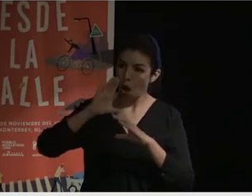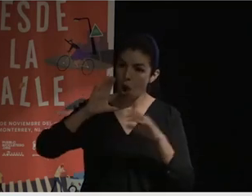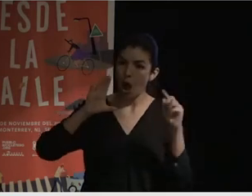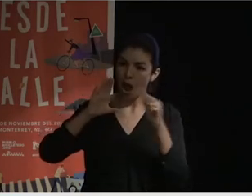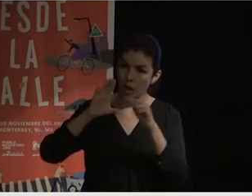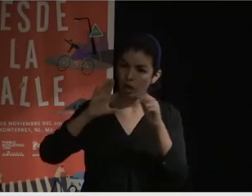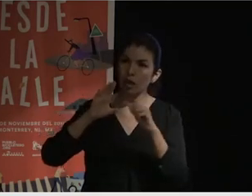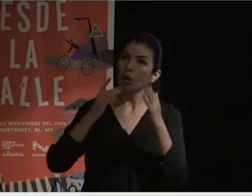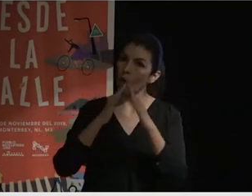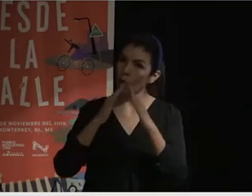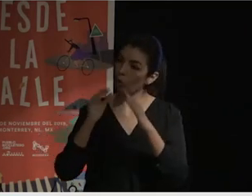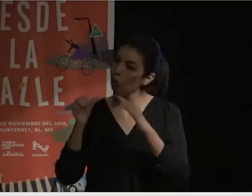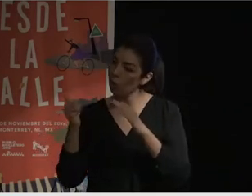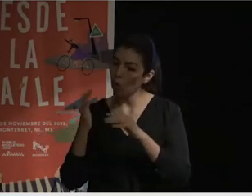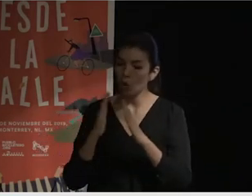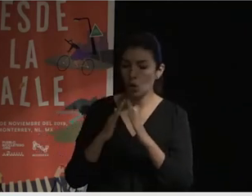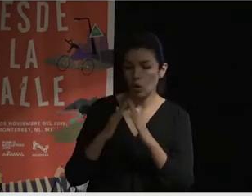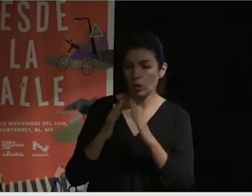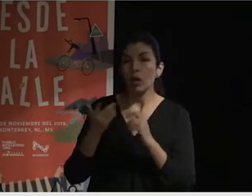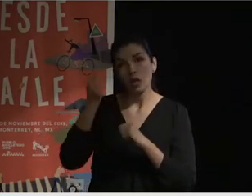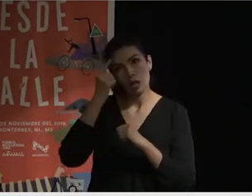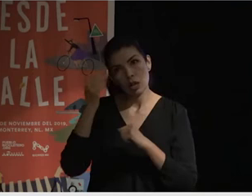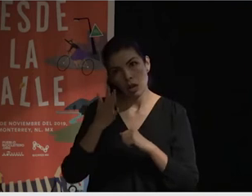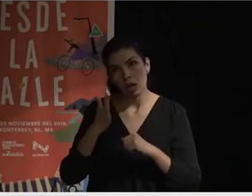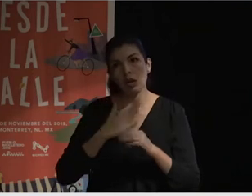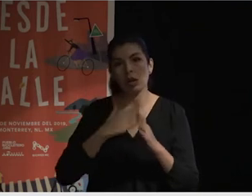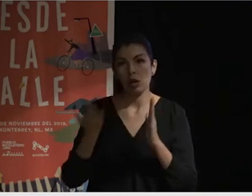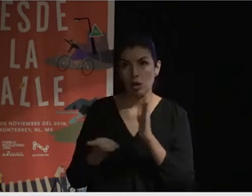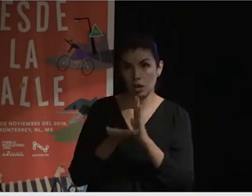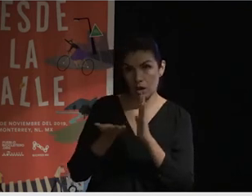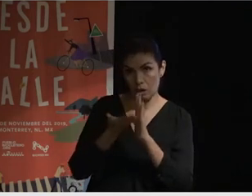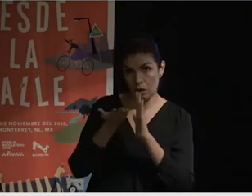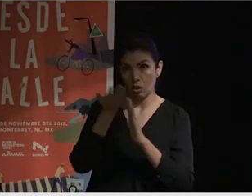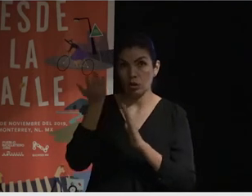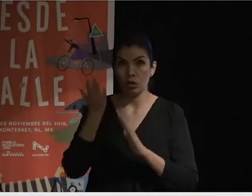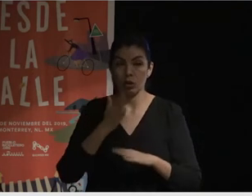densificar, dándole el dinero a la gente en vez de dárselo a las empresas inmobiliarias, ¿no?